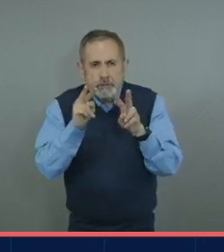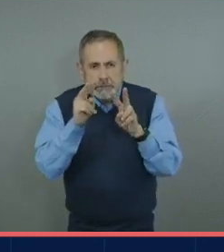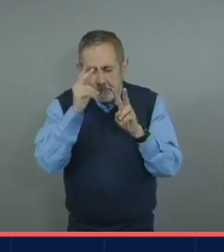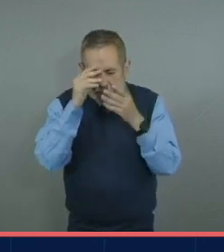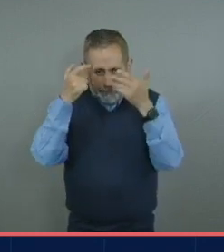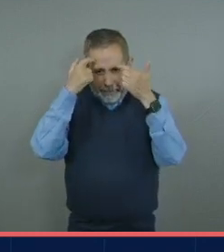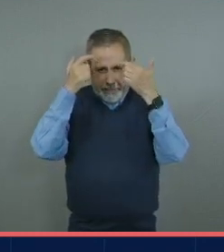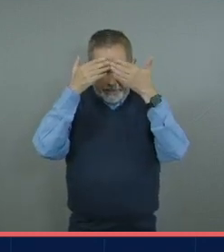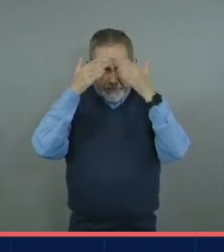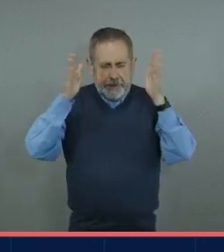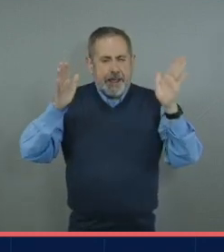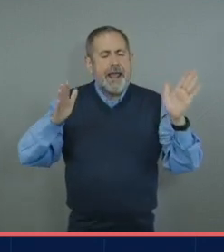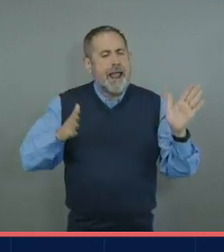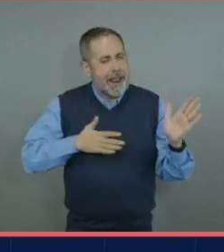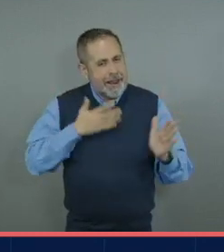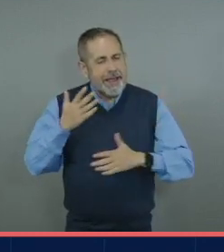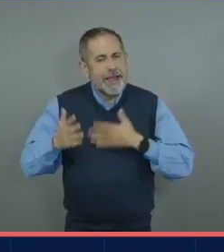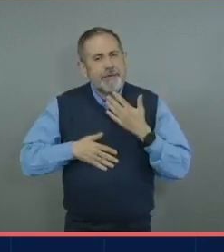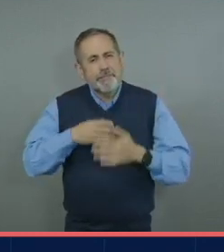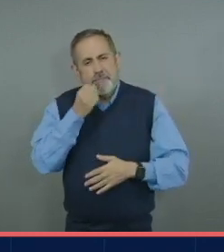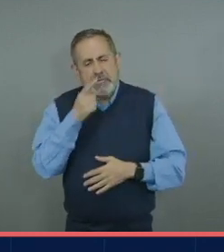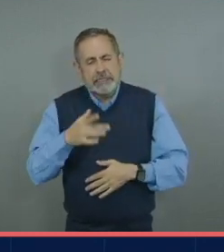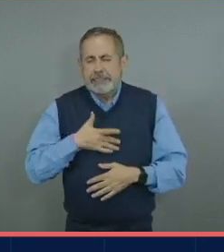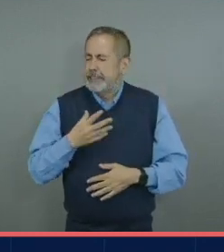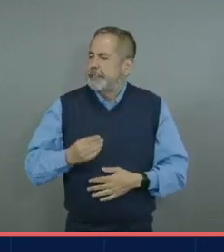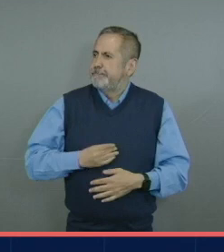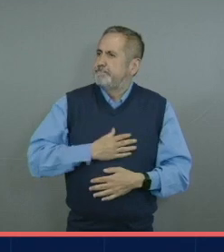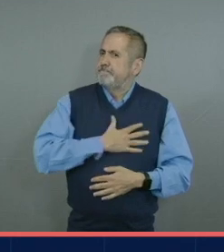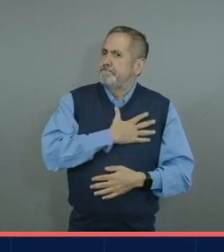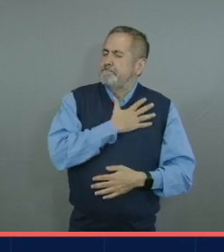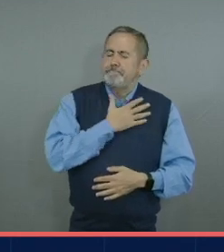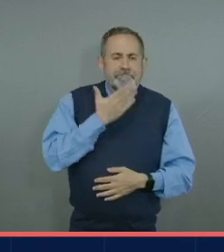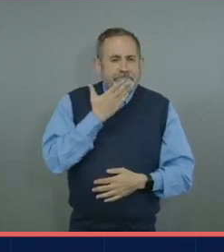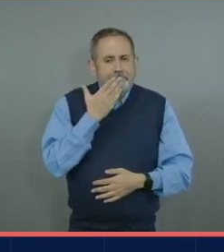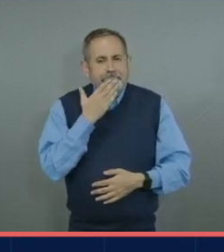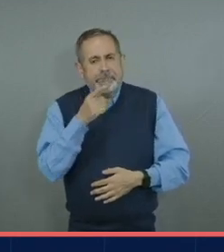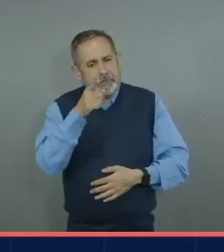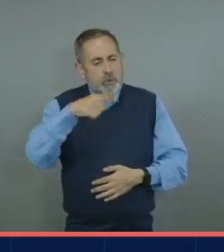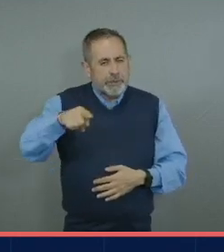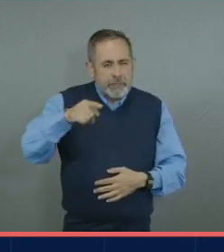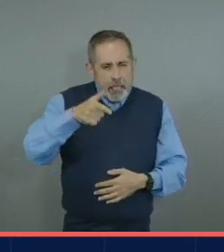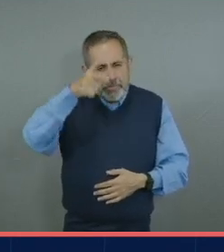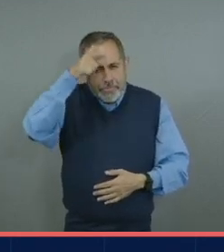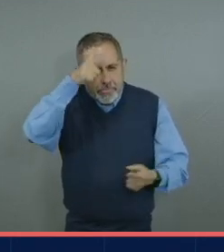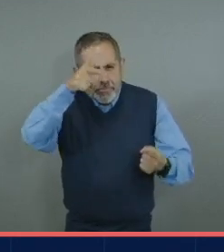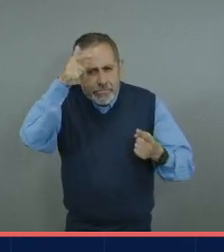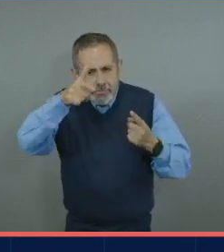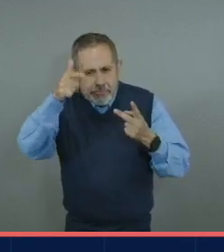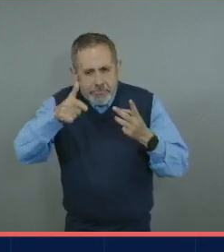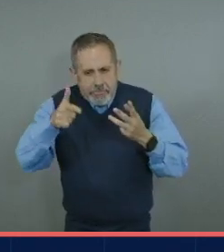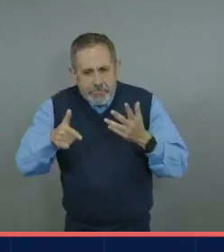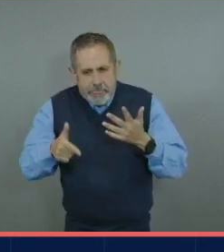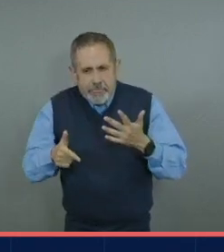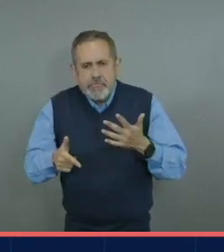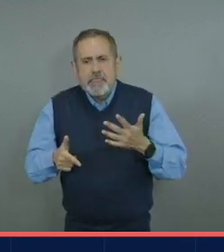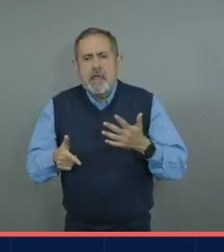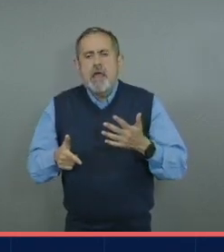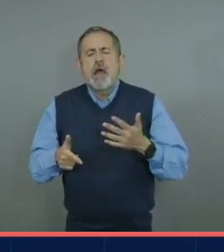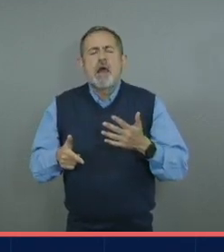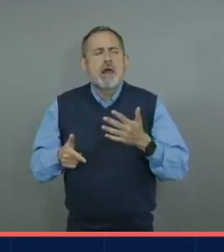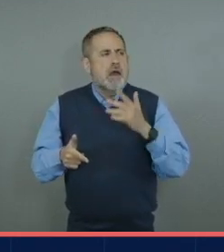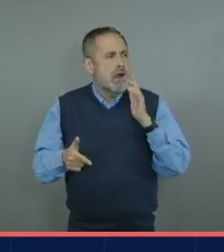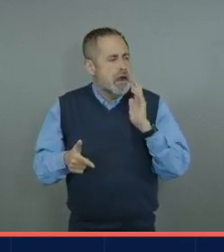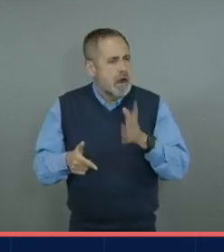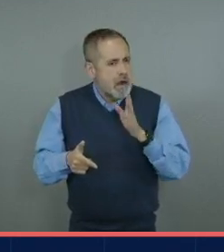su mente, que se inspiren y que vayan ustedes descubriendo las maravillas que tiene